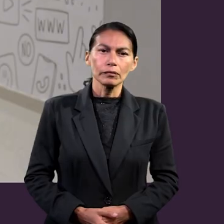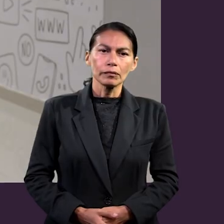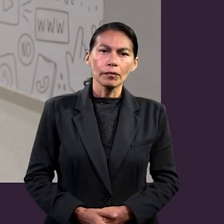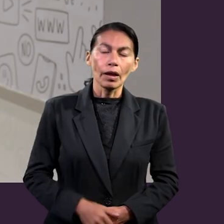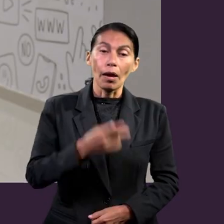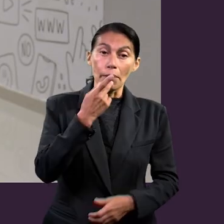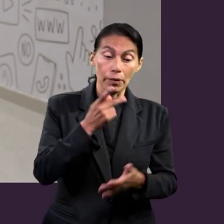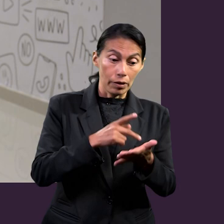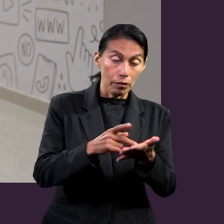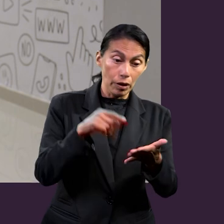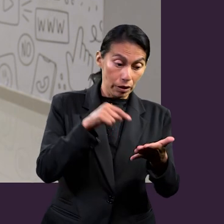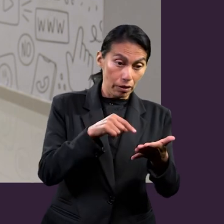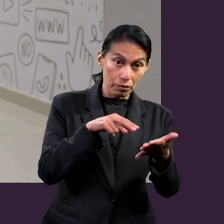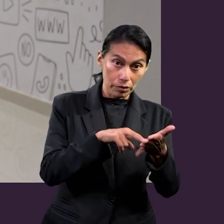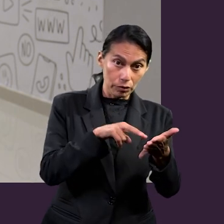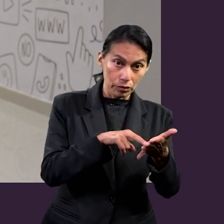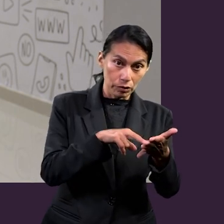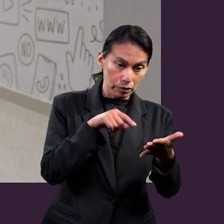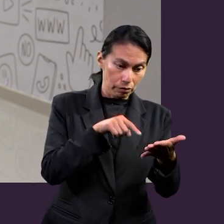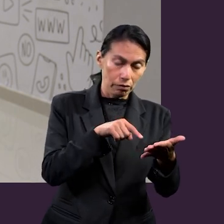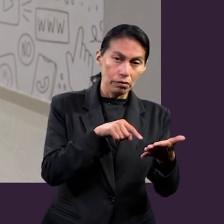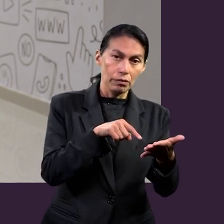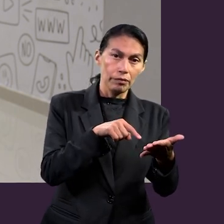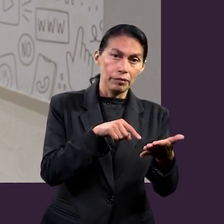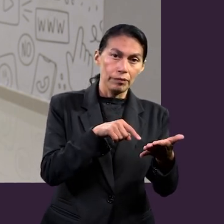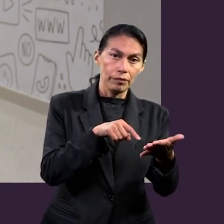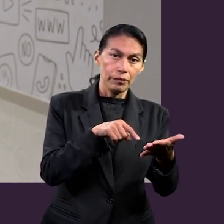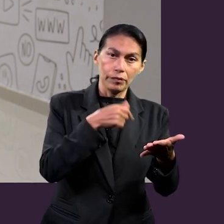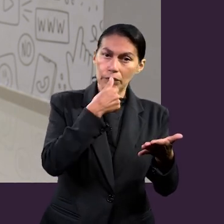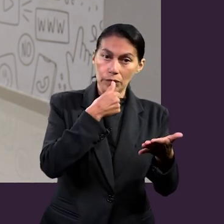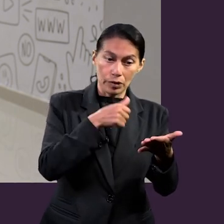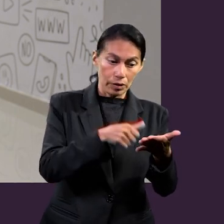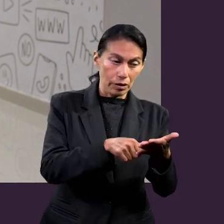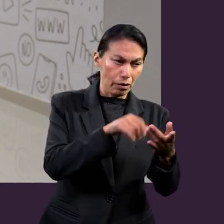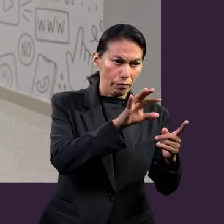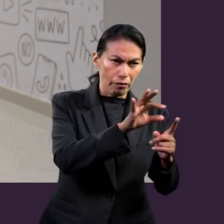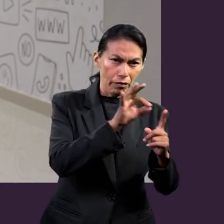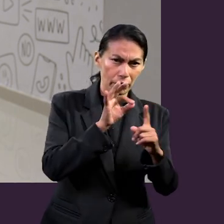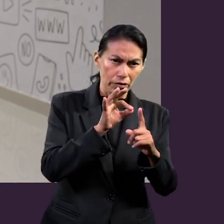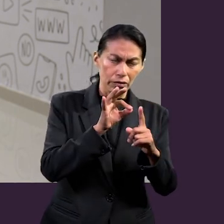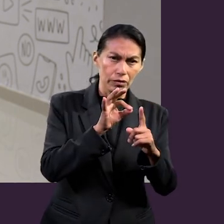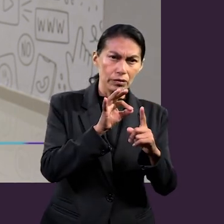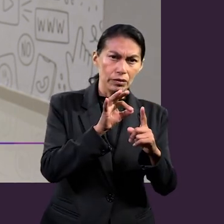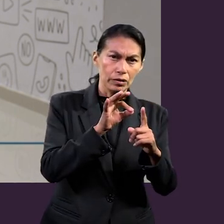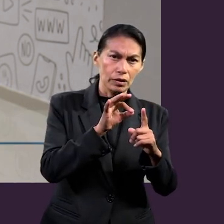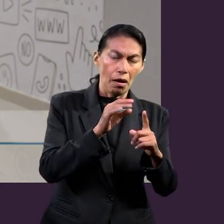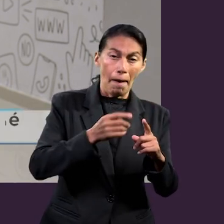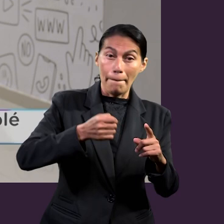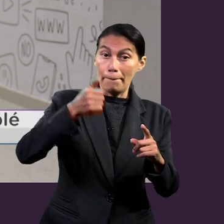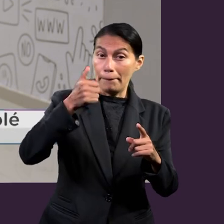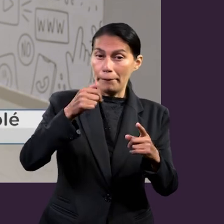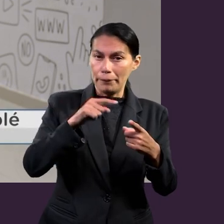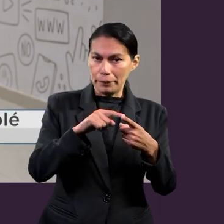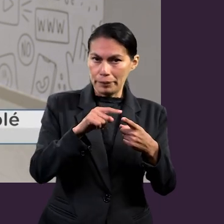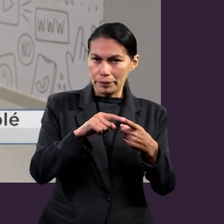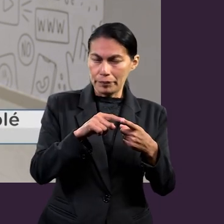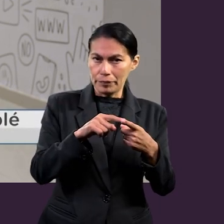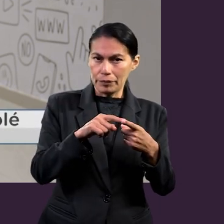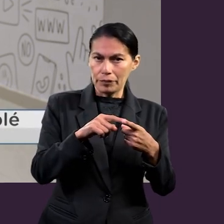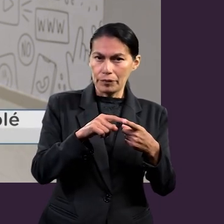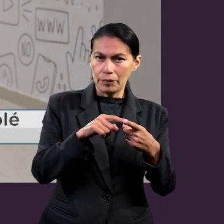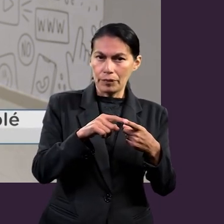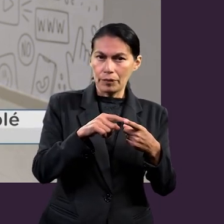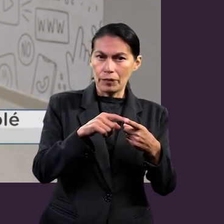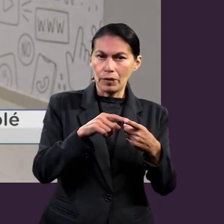San Pablo en estos versículos de la Carta a los Efesios primeramente nos amonesta